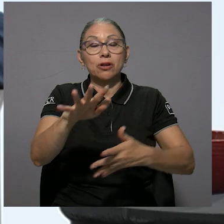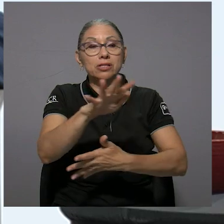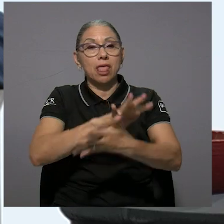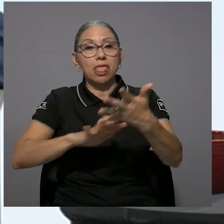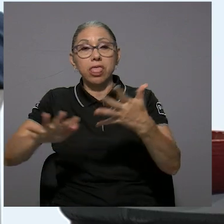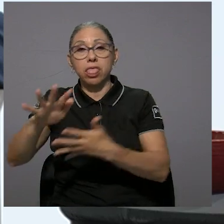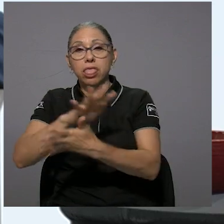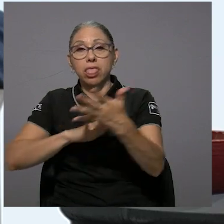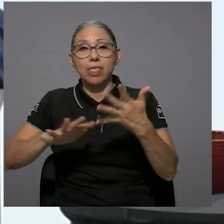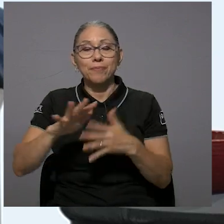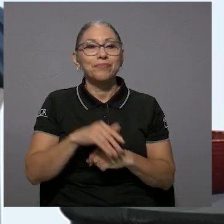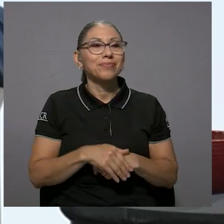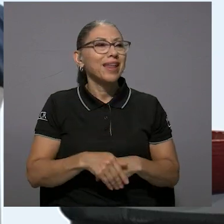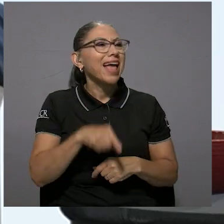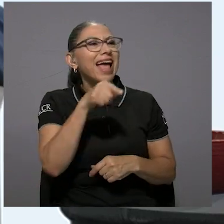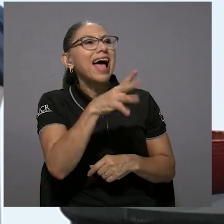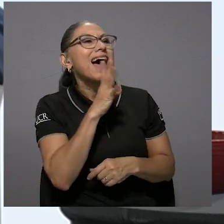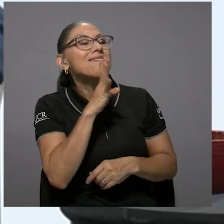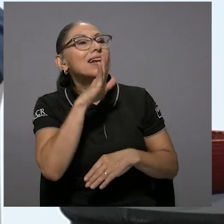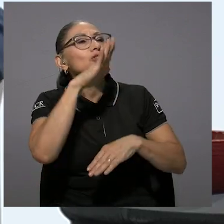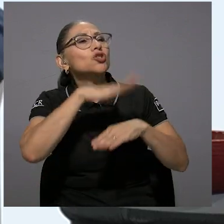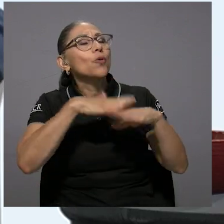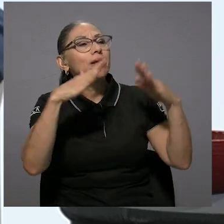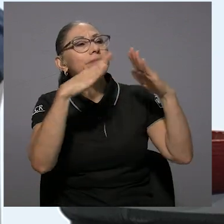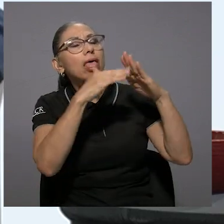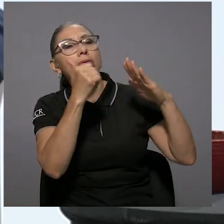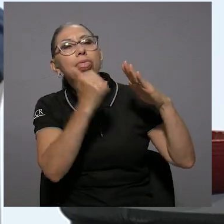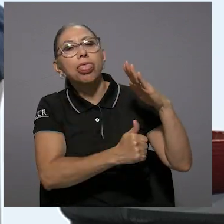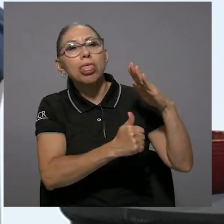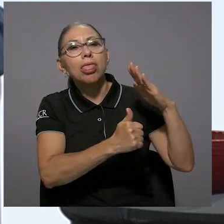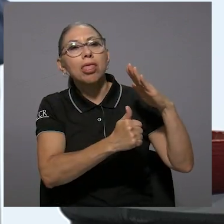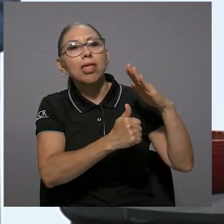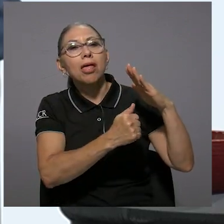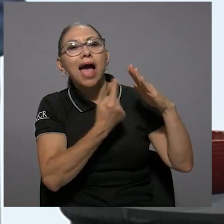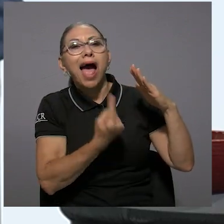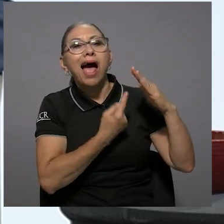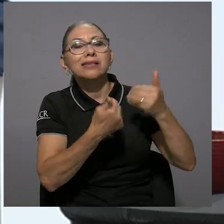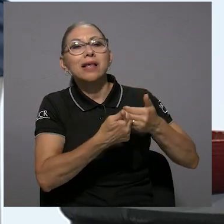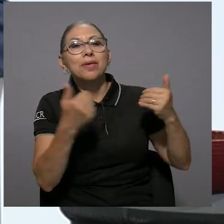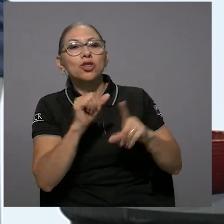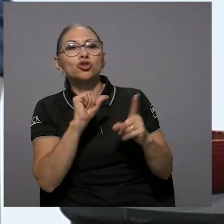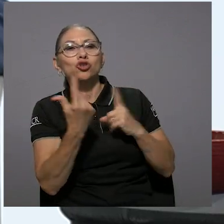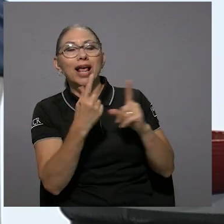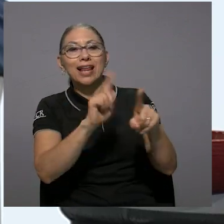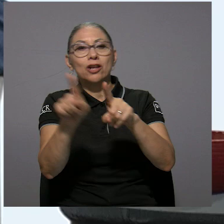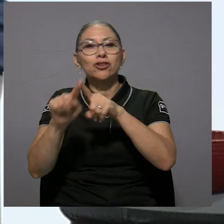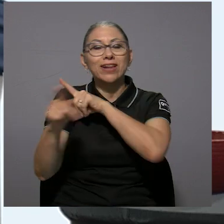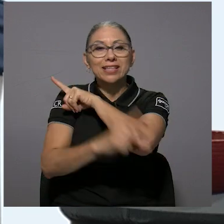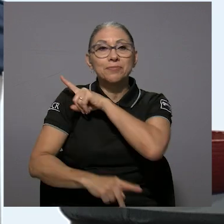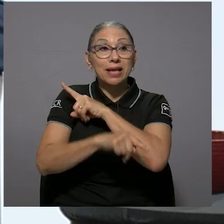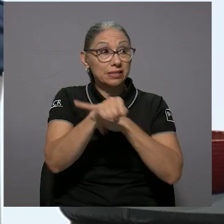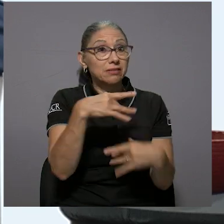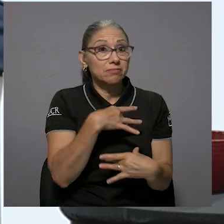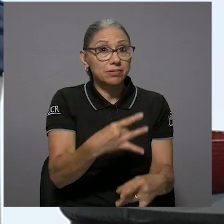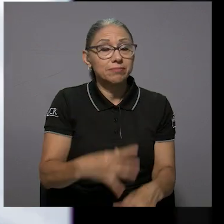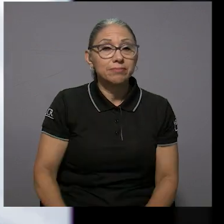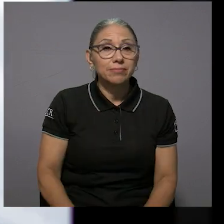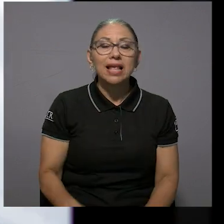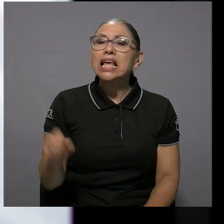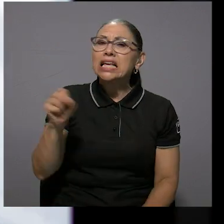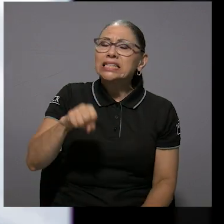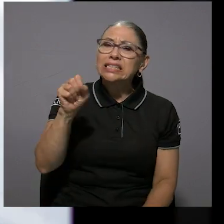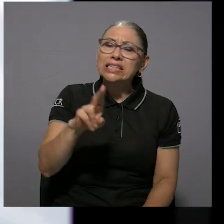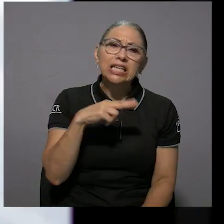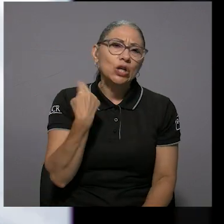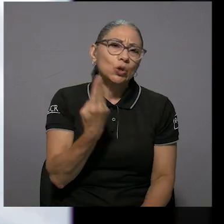prevención, coméntenos sobre el aislamiento social en los diferentes países, que para mí eso fue bien interesante también.